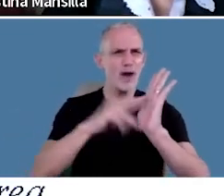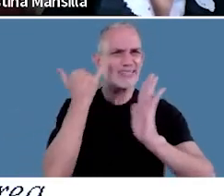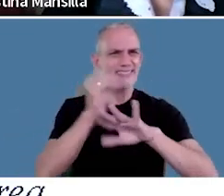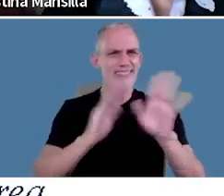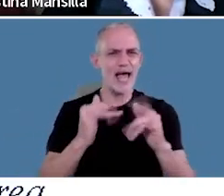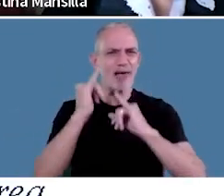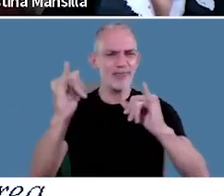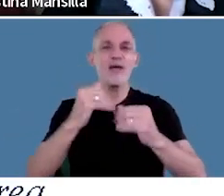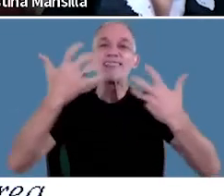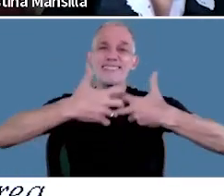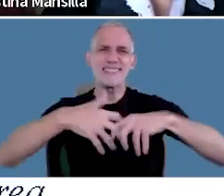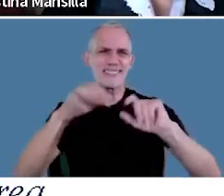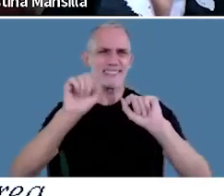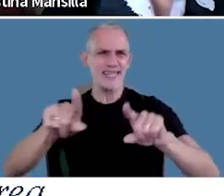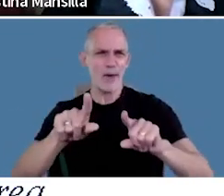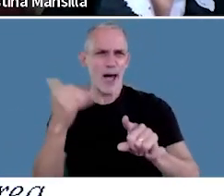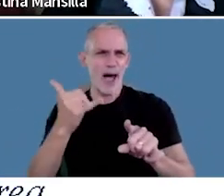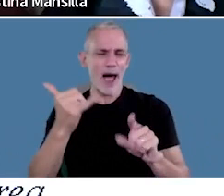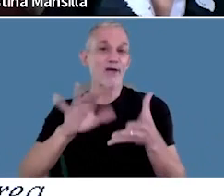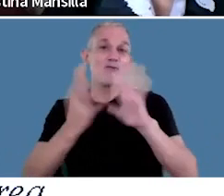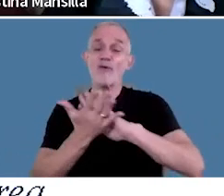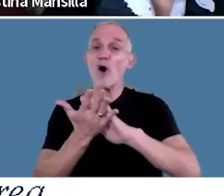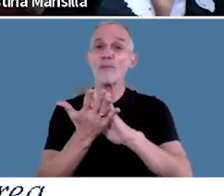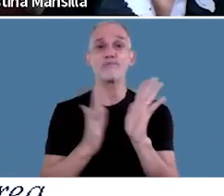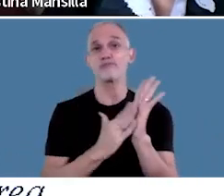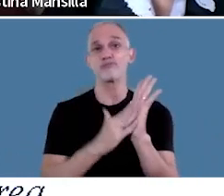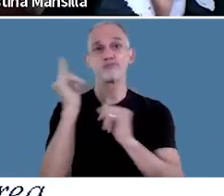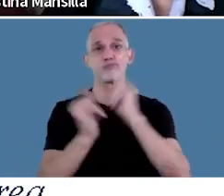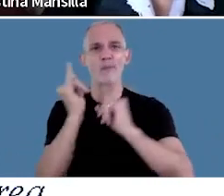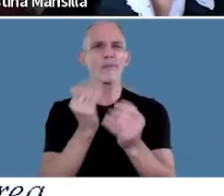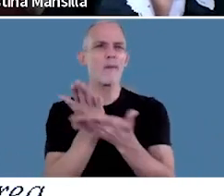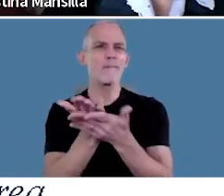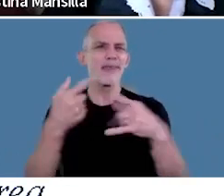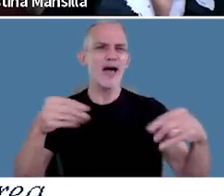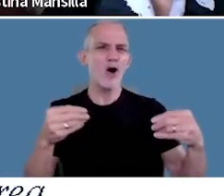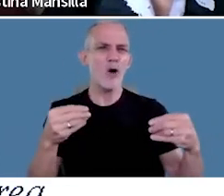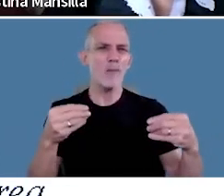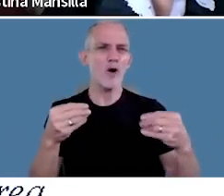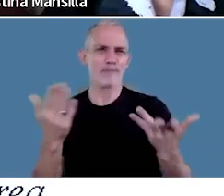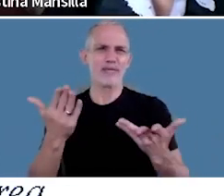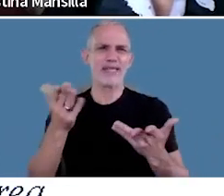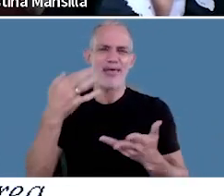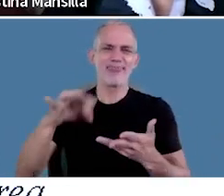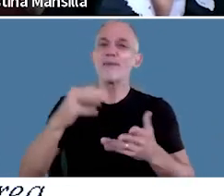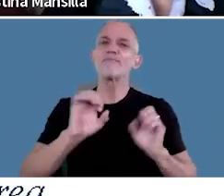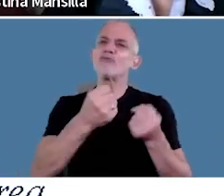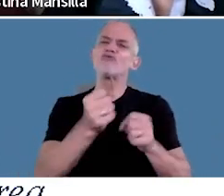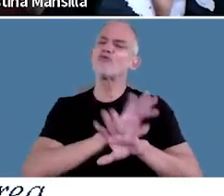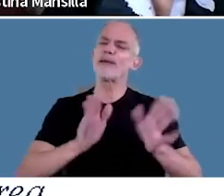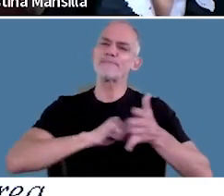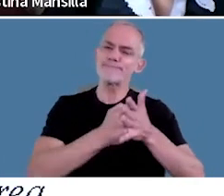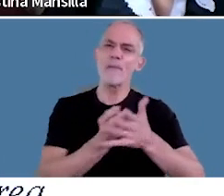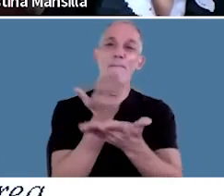propio sistema y la forma de justificar la solicitud, se va a suspender el pedido